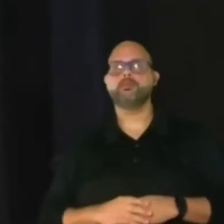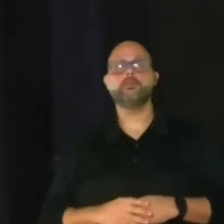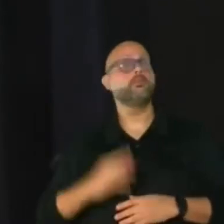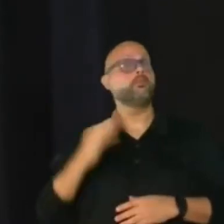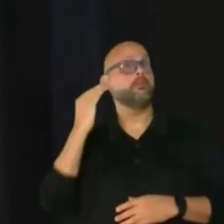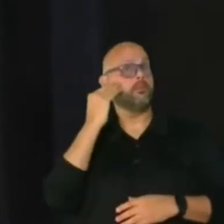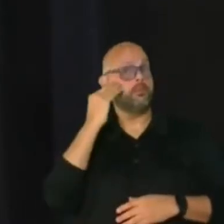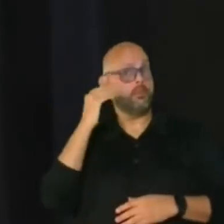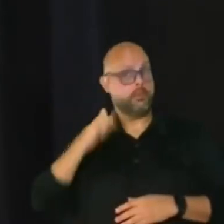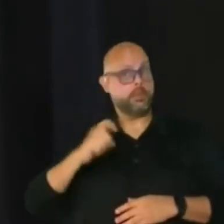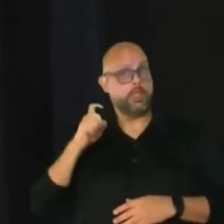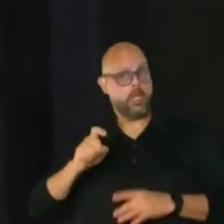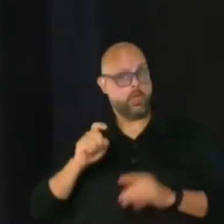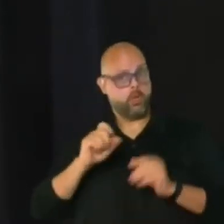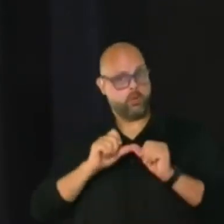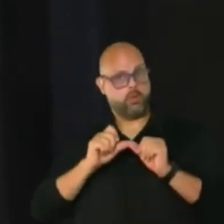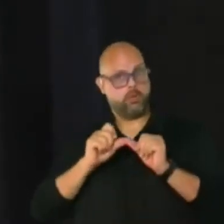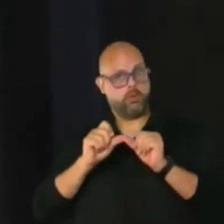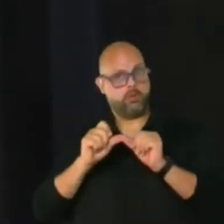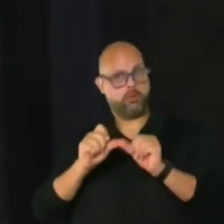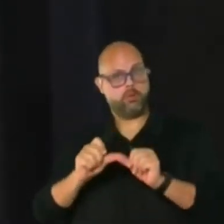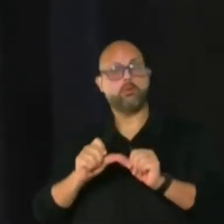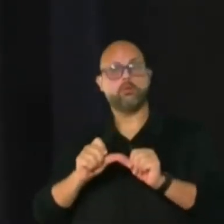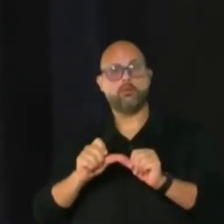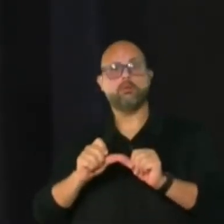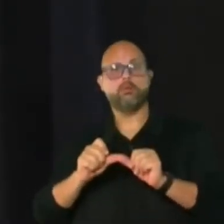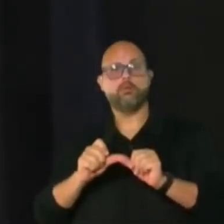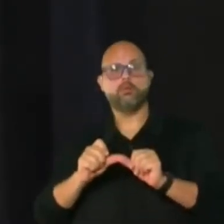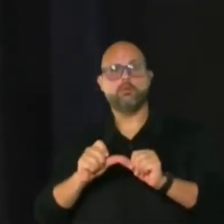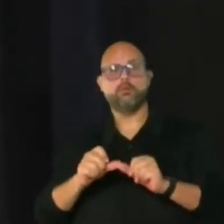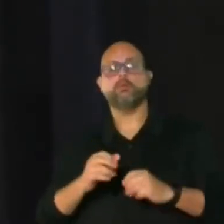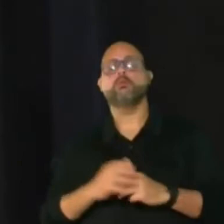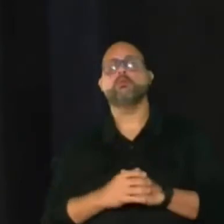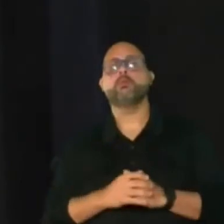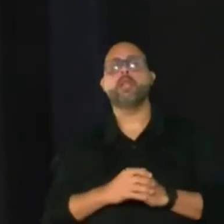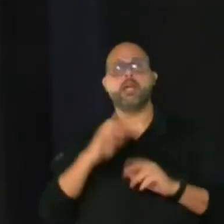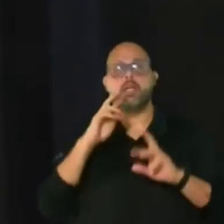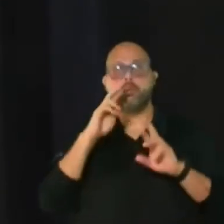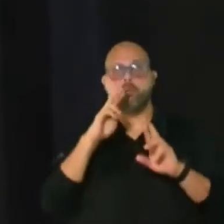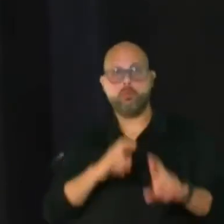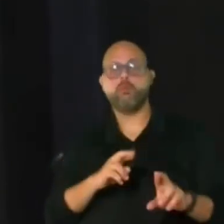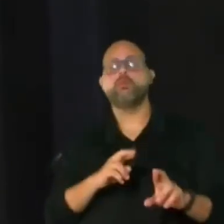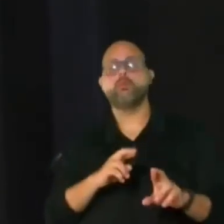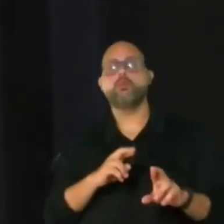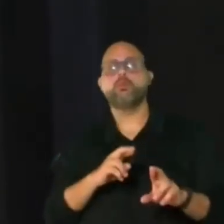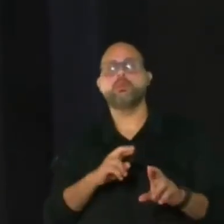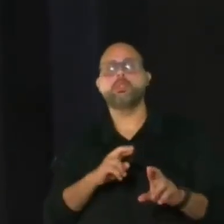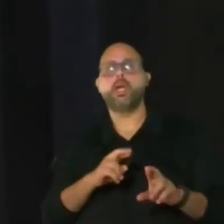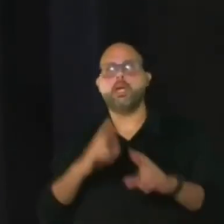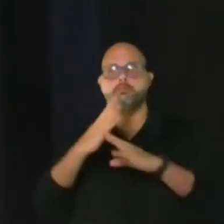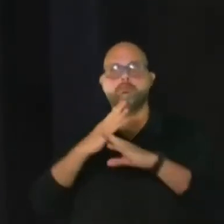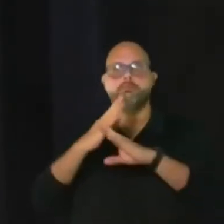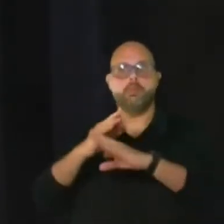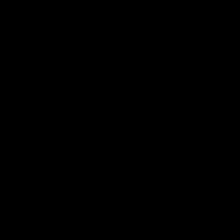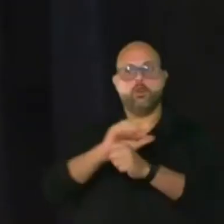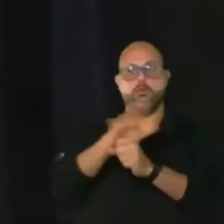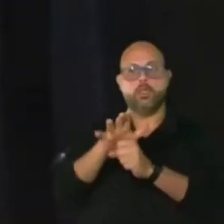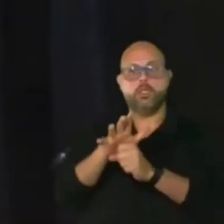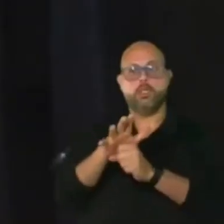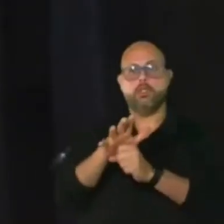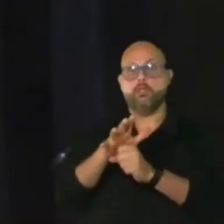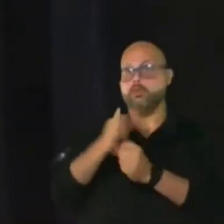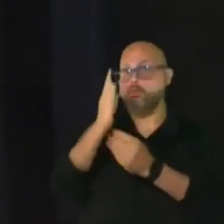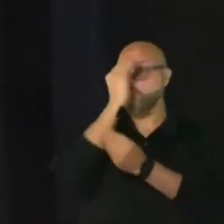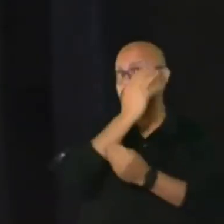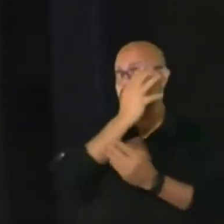latentes las medidas de respuesta y mitigación del coronavirus, les anuncio que estoy destinando una suma